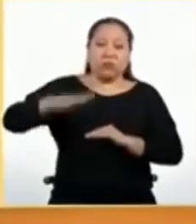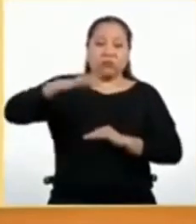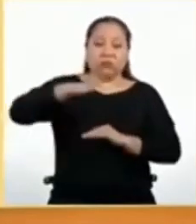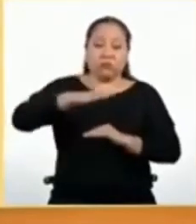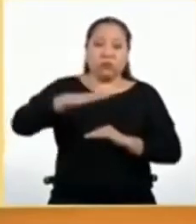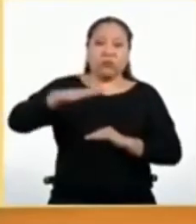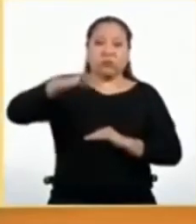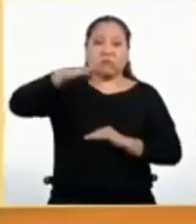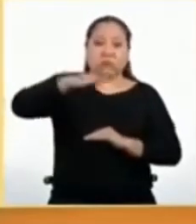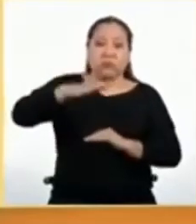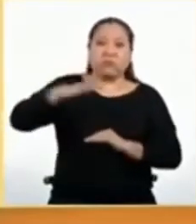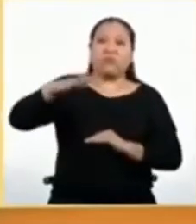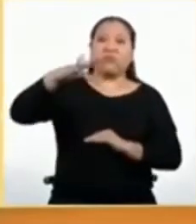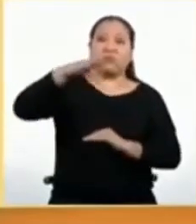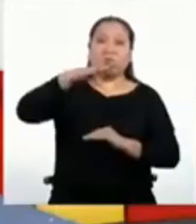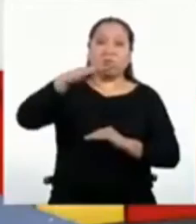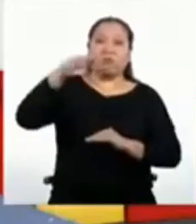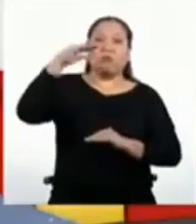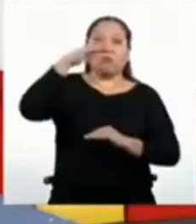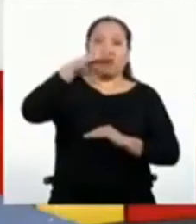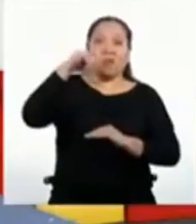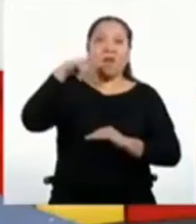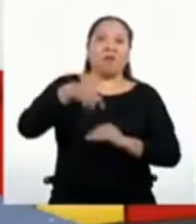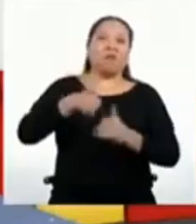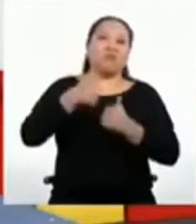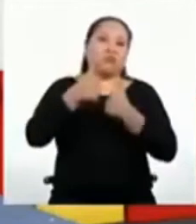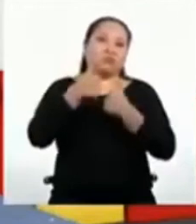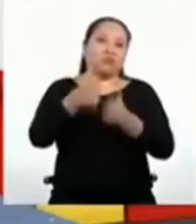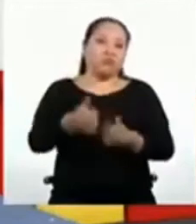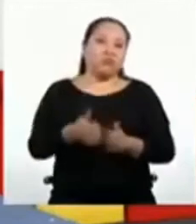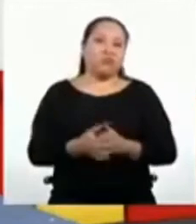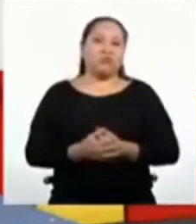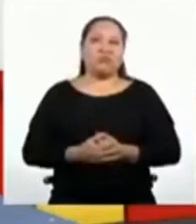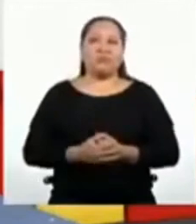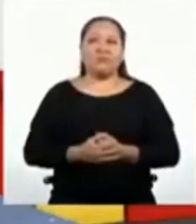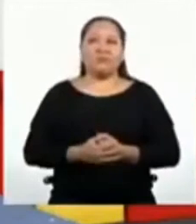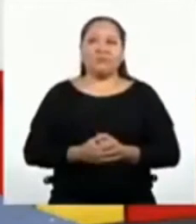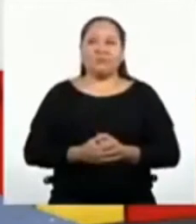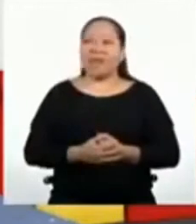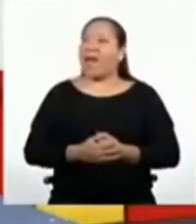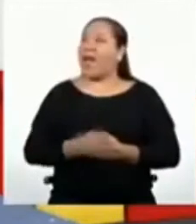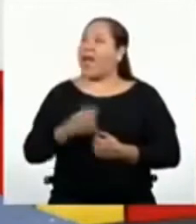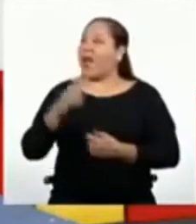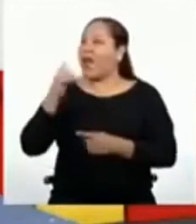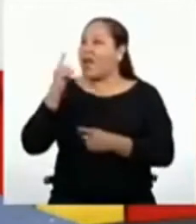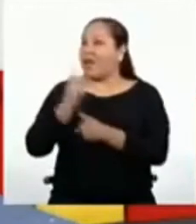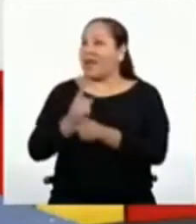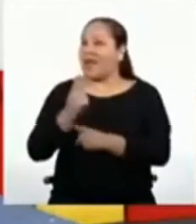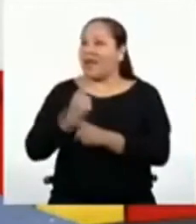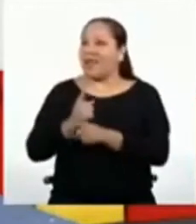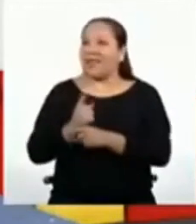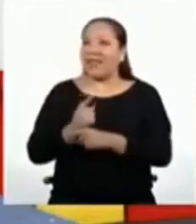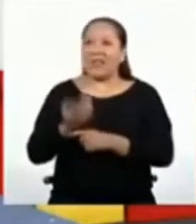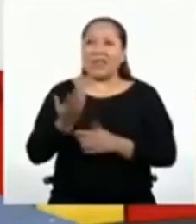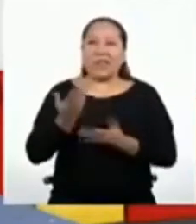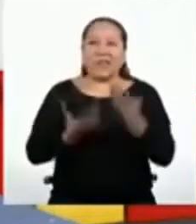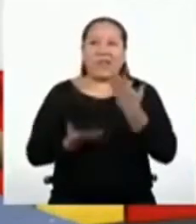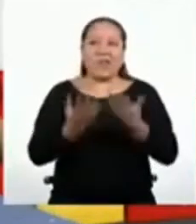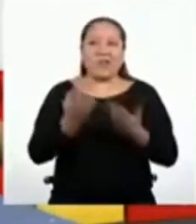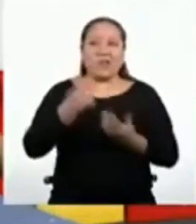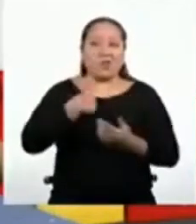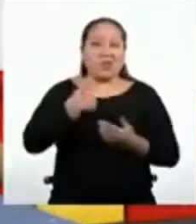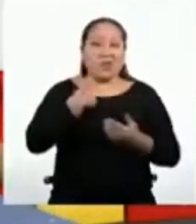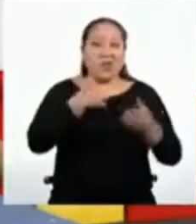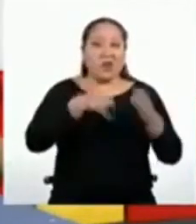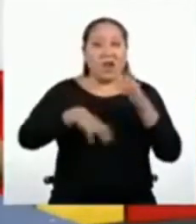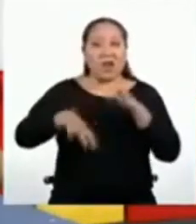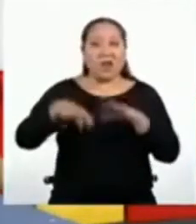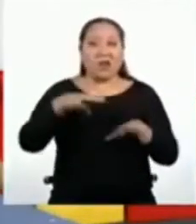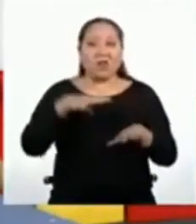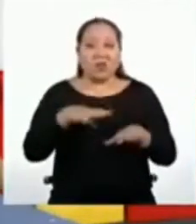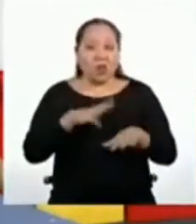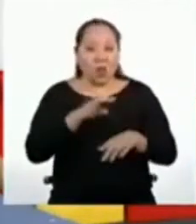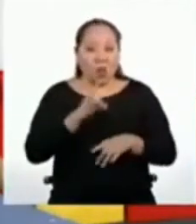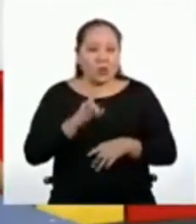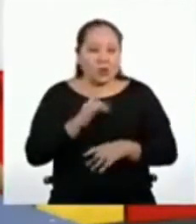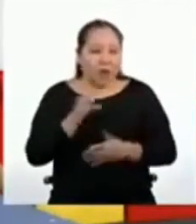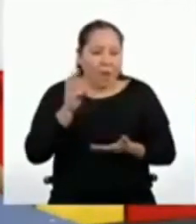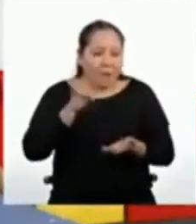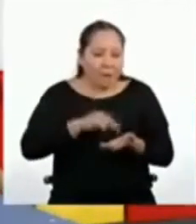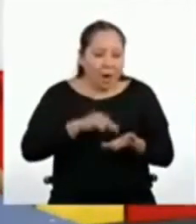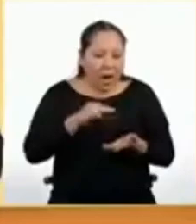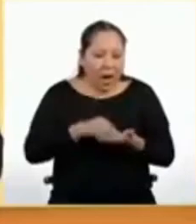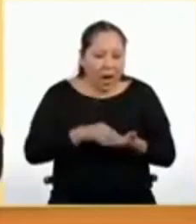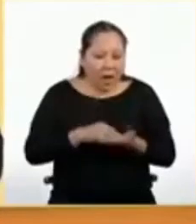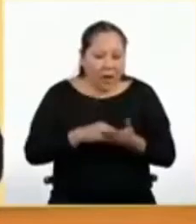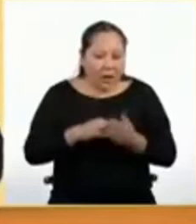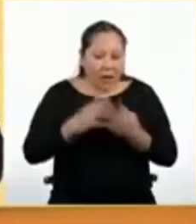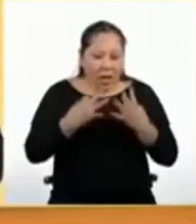desarrolle el resto de la construcción. Es cierto. Quizás lo que debería haber hecho es utilizar más naipes en